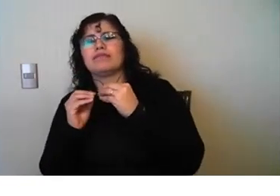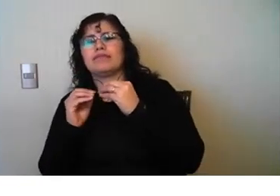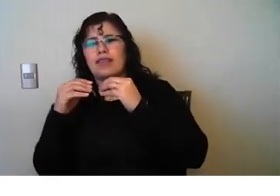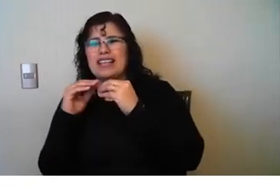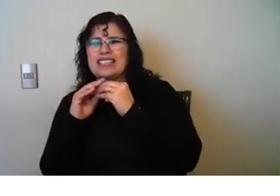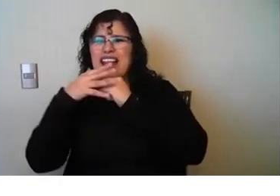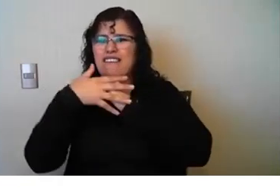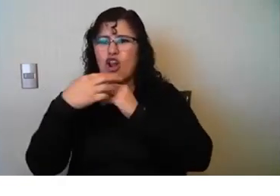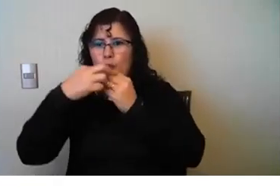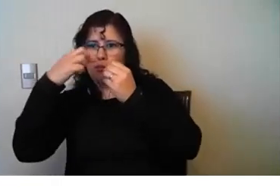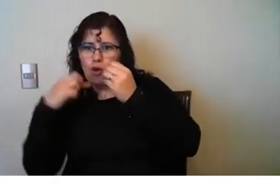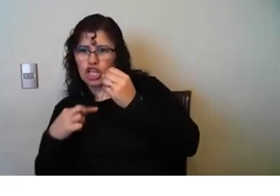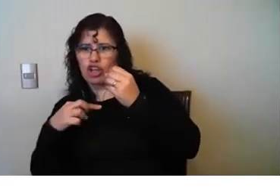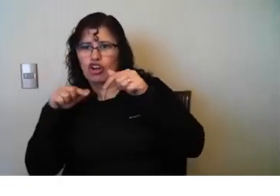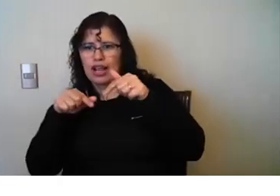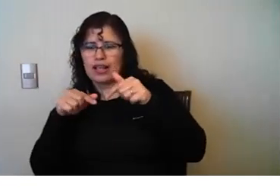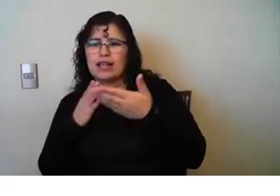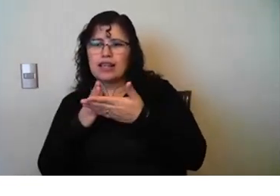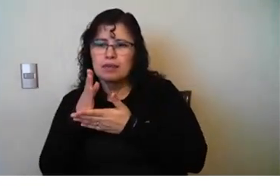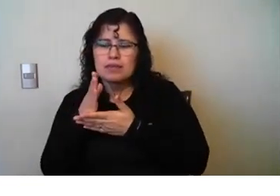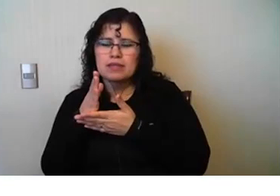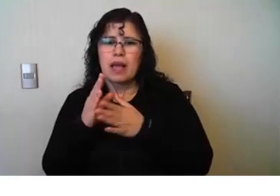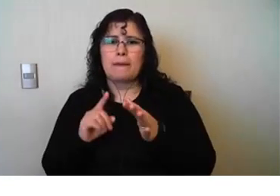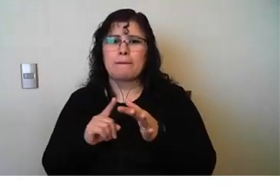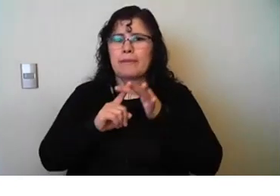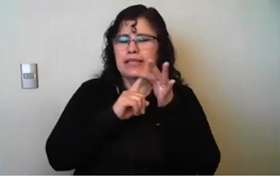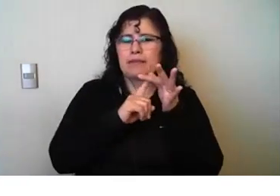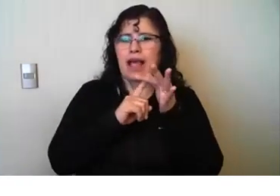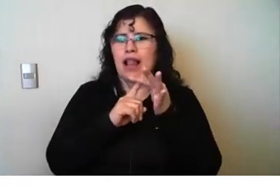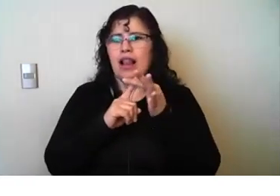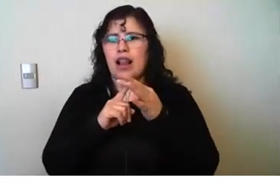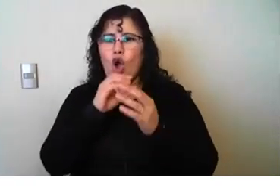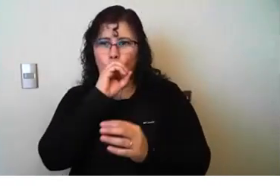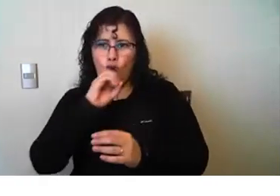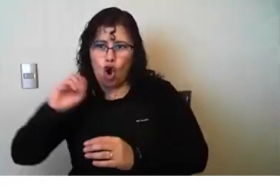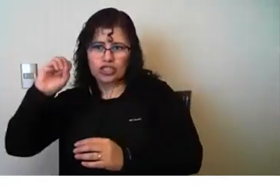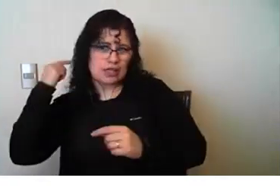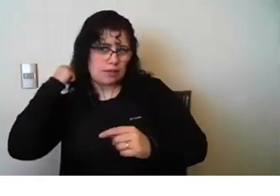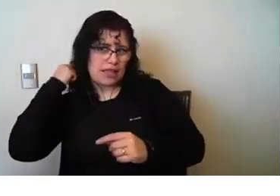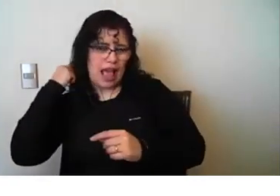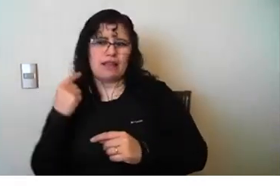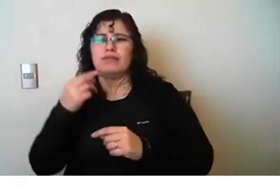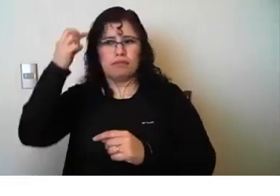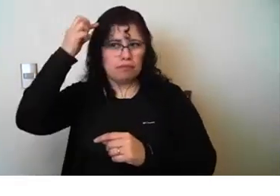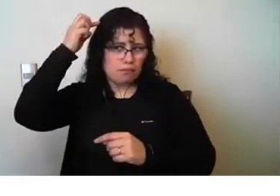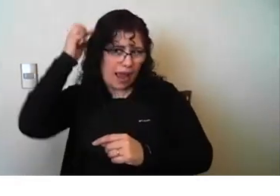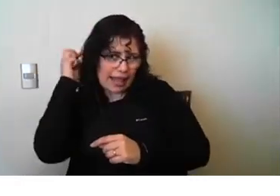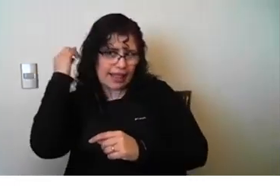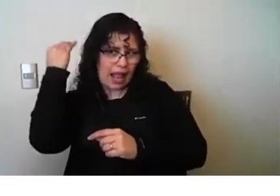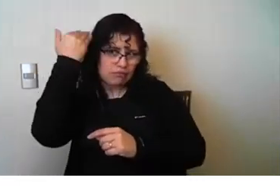hemisferios cerebrales, principalmente el lóbulo occipital y la parte inferior del lóbulo, parte inferior del